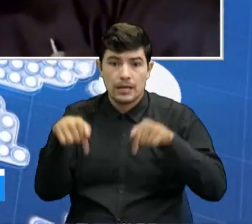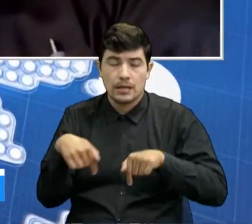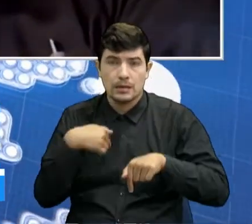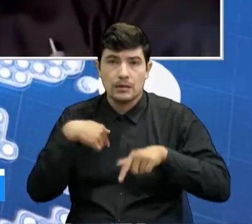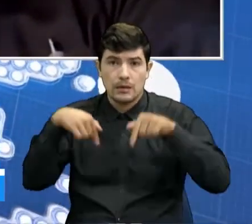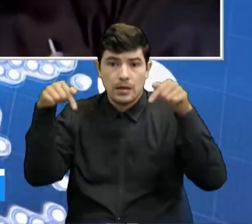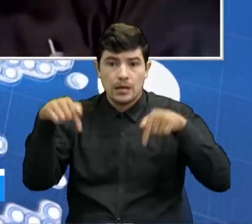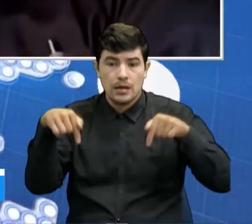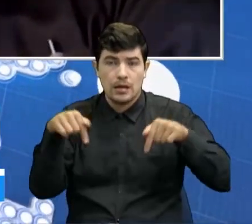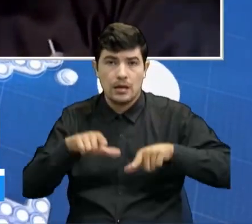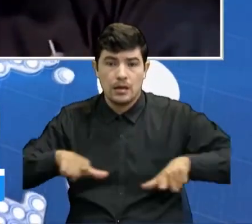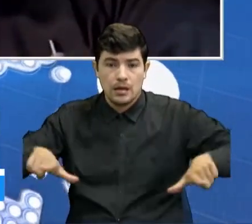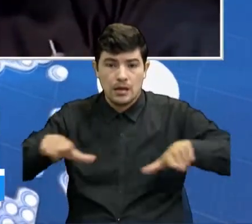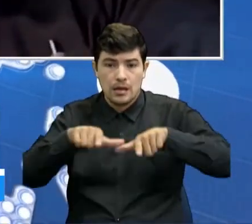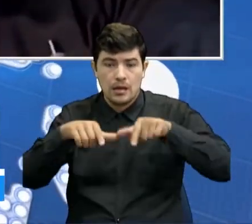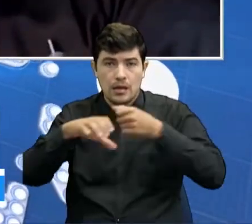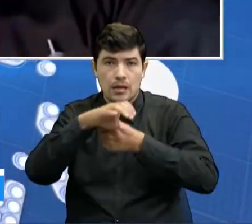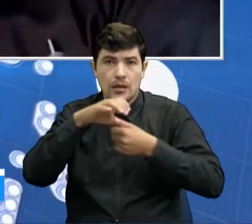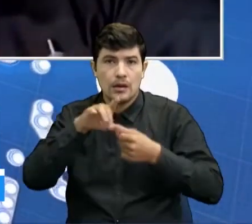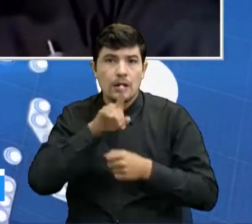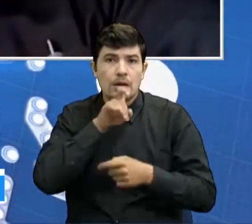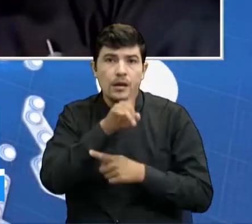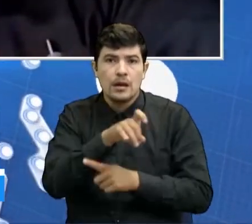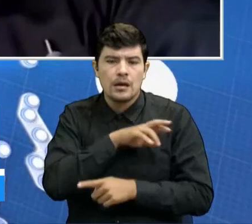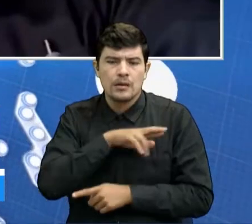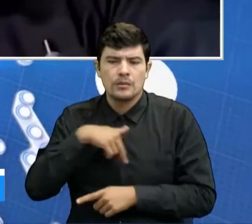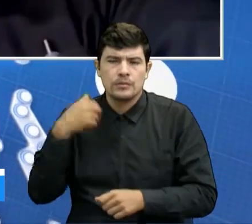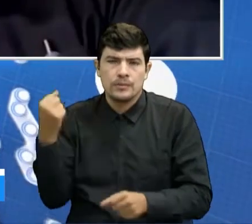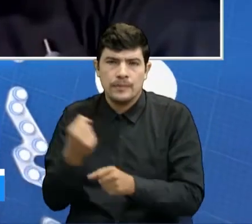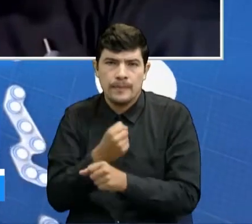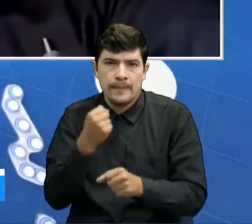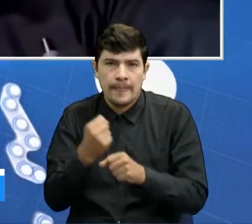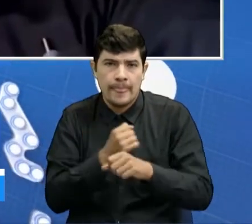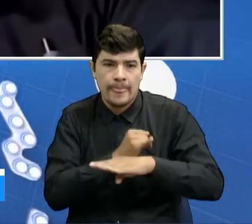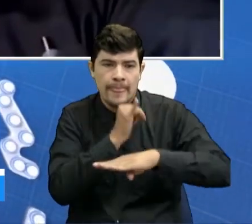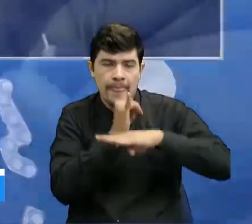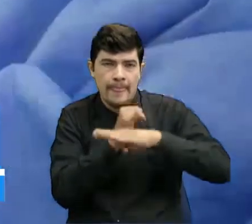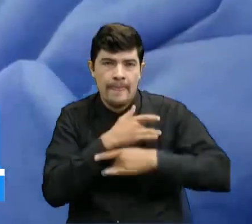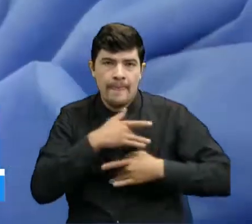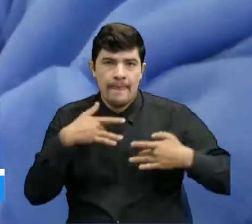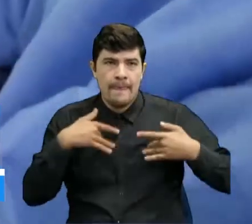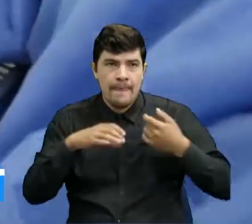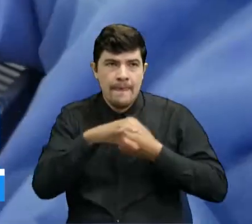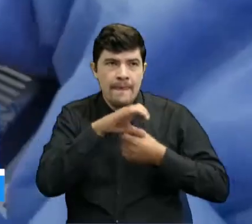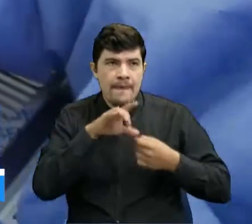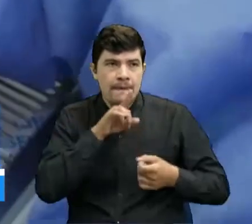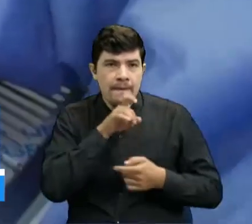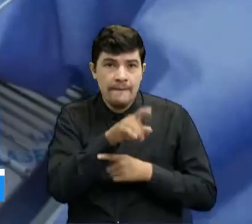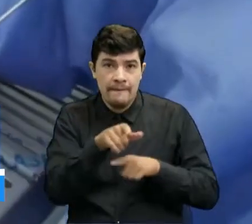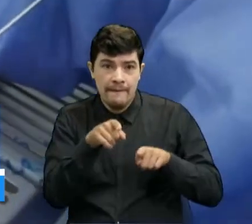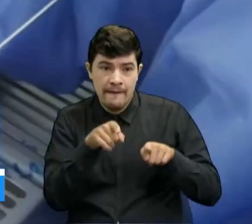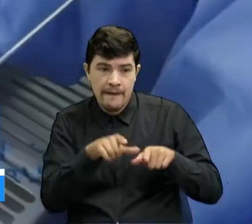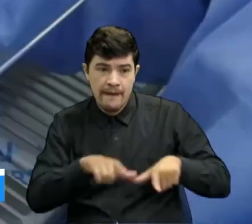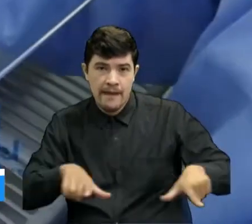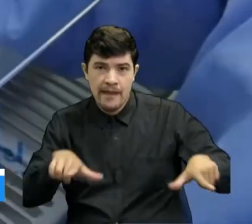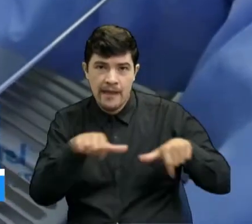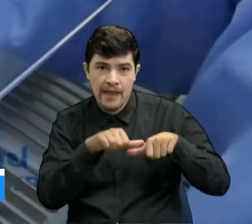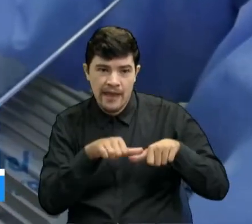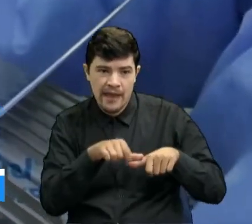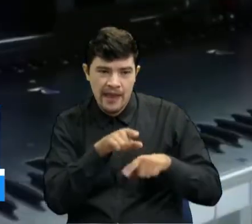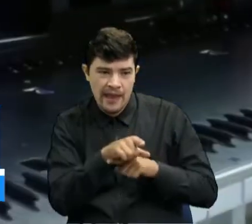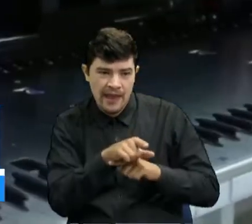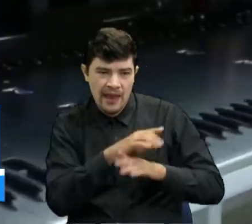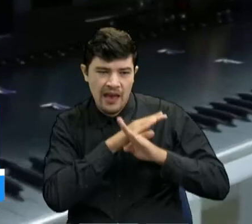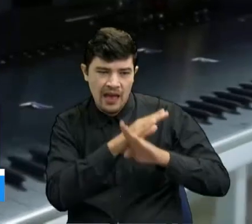encuentro en Bucaramanga. Estamos trabajando en el Instituto de Salud de Bucaramanga. Uh-huh. Tenemos el área de microvacuna